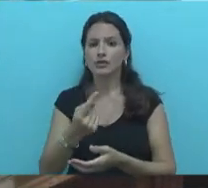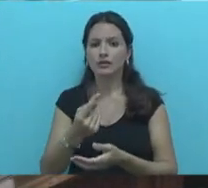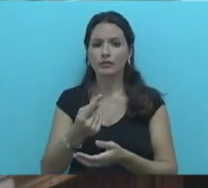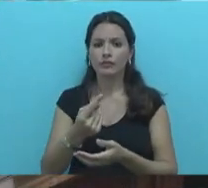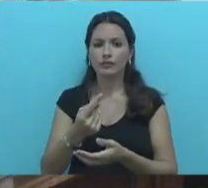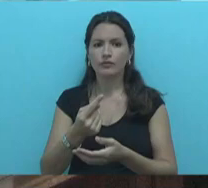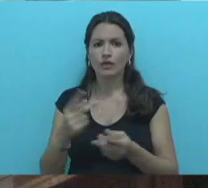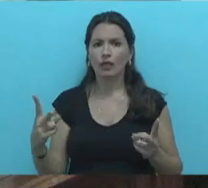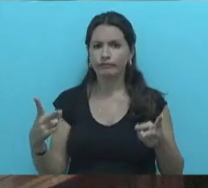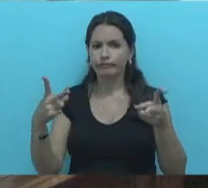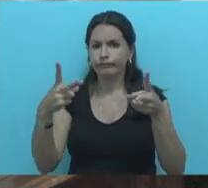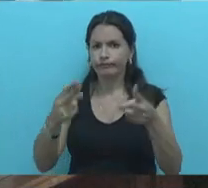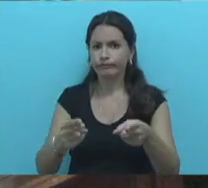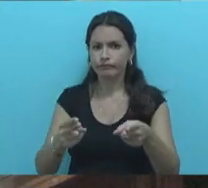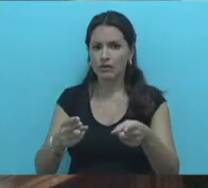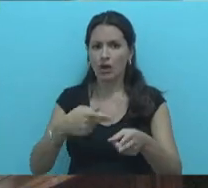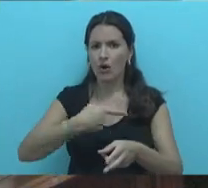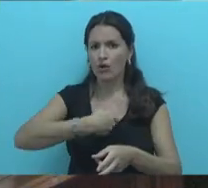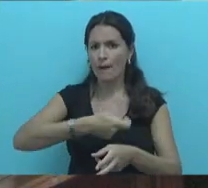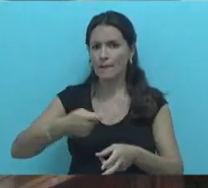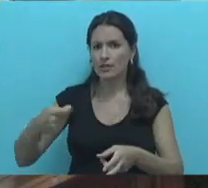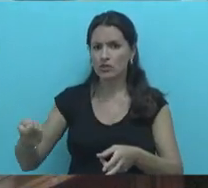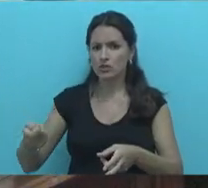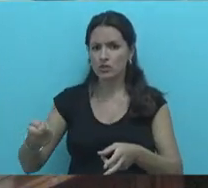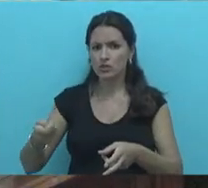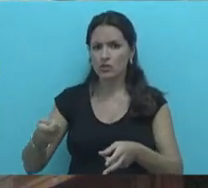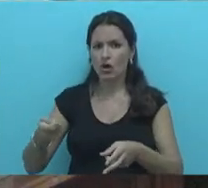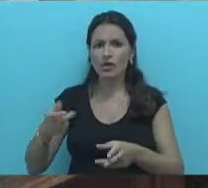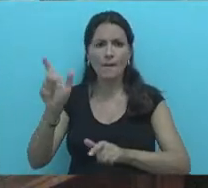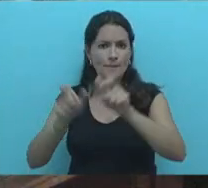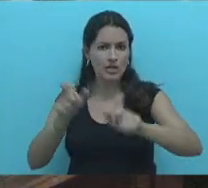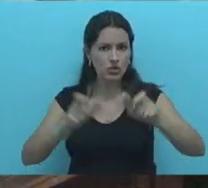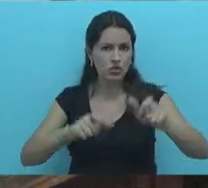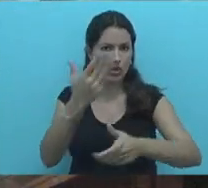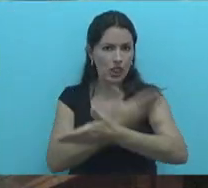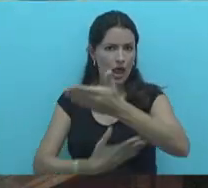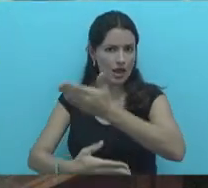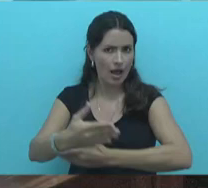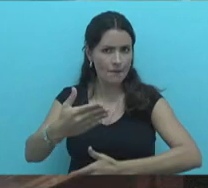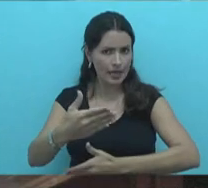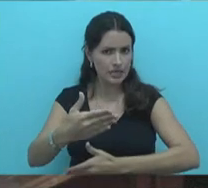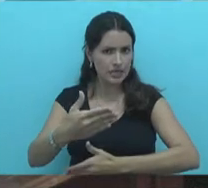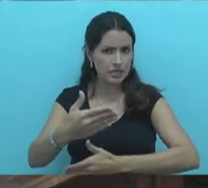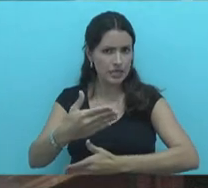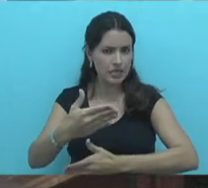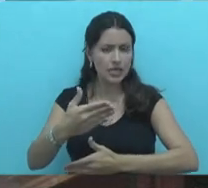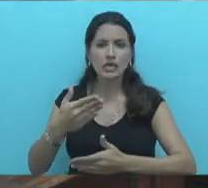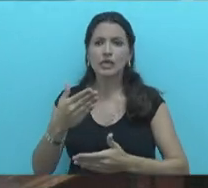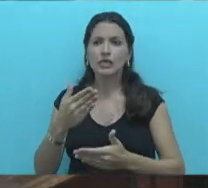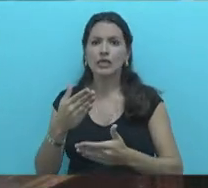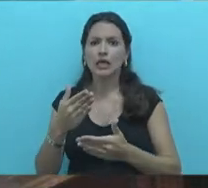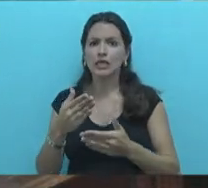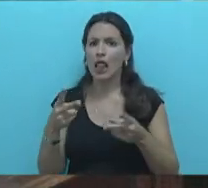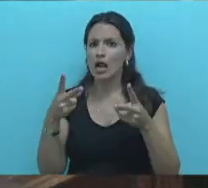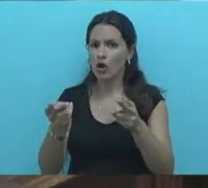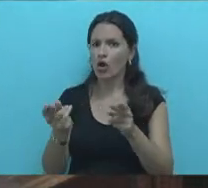del recorte de pensiones no contributivas por invalidez, dispuesto por decreto. Y